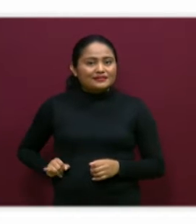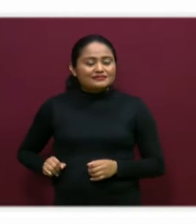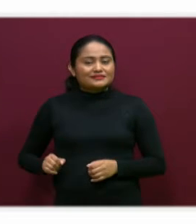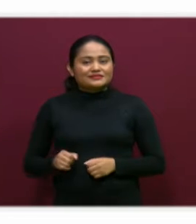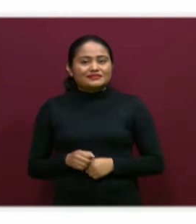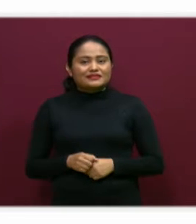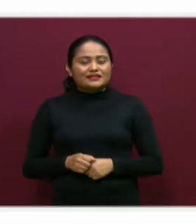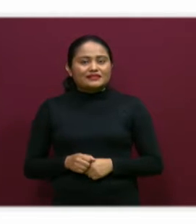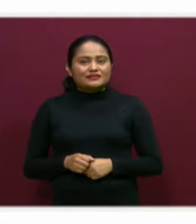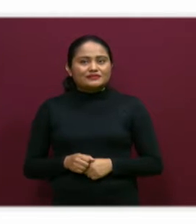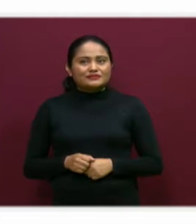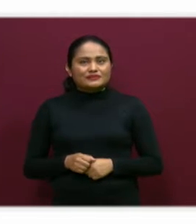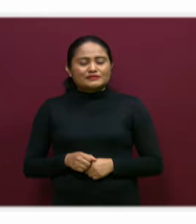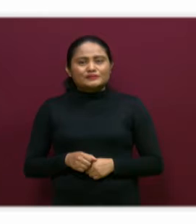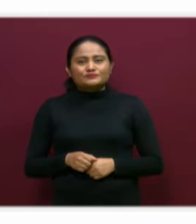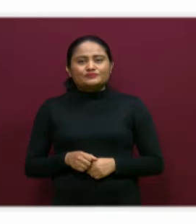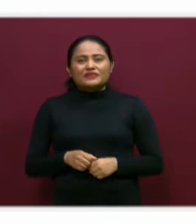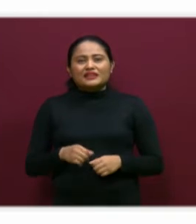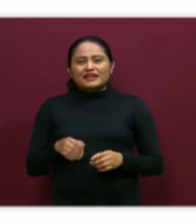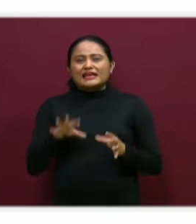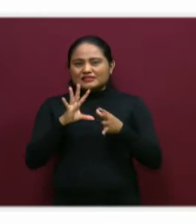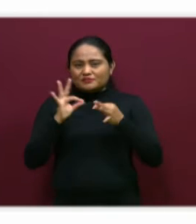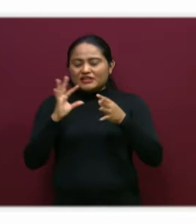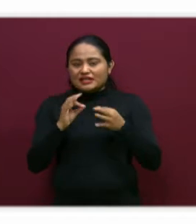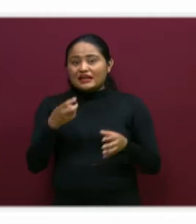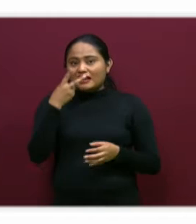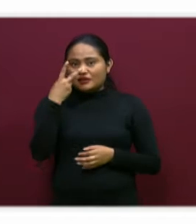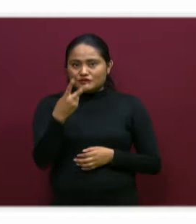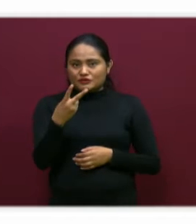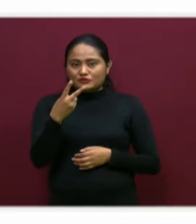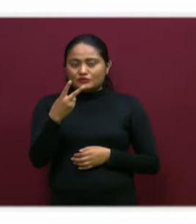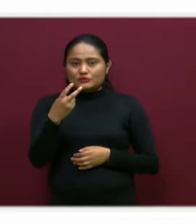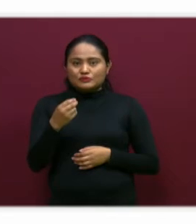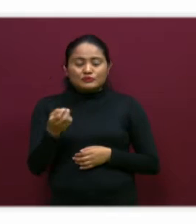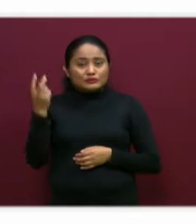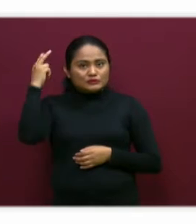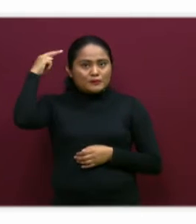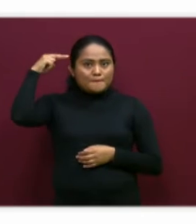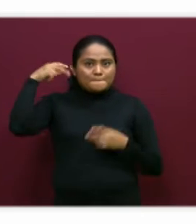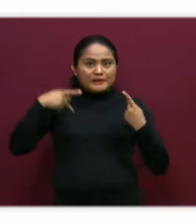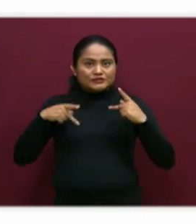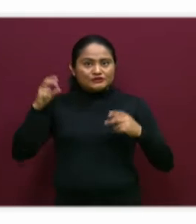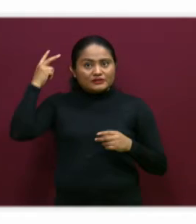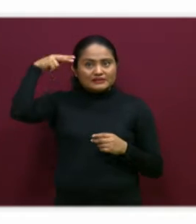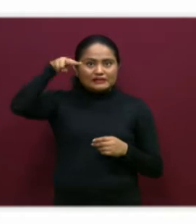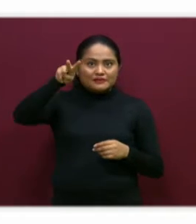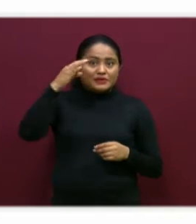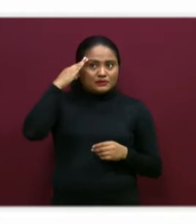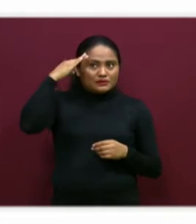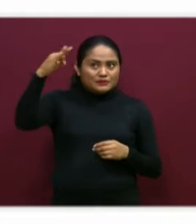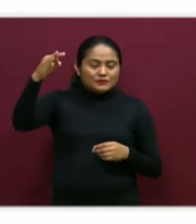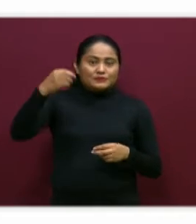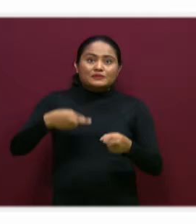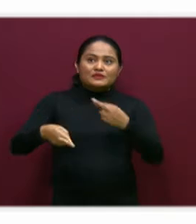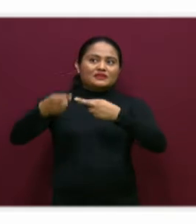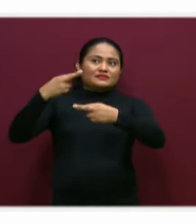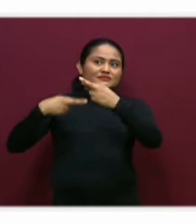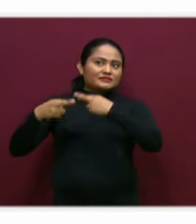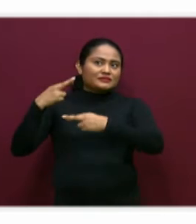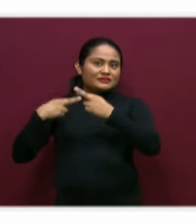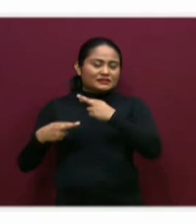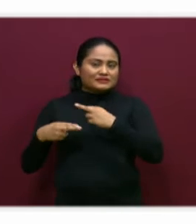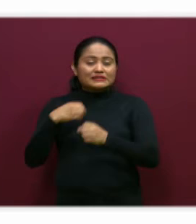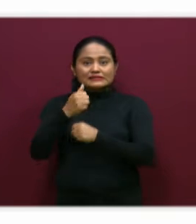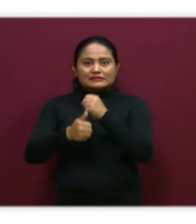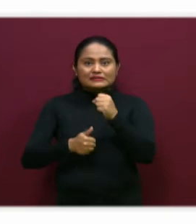trata como de dos viajeros que viajan en el tiempo y que regresan a en el año 2100